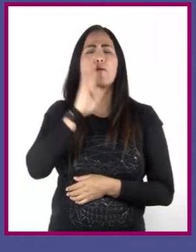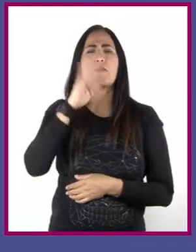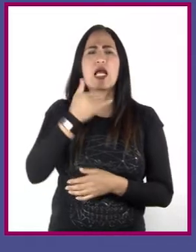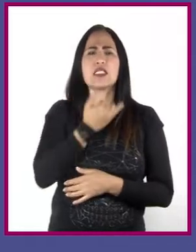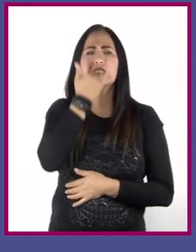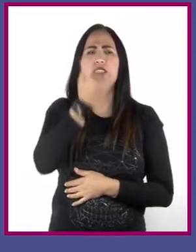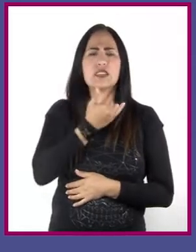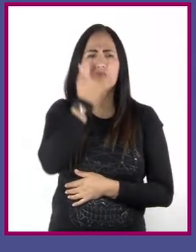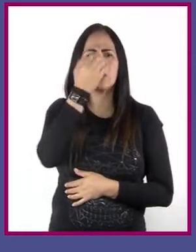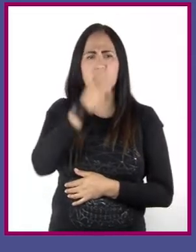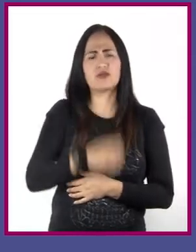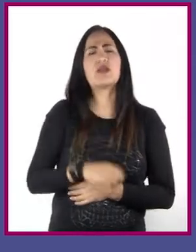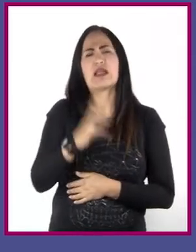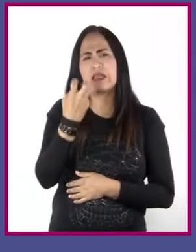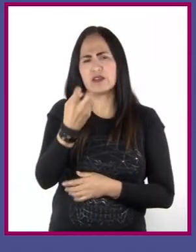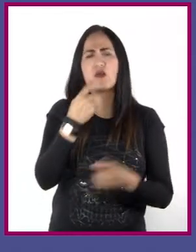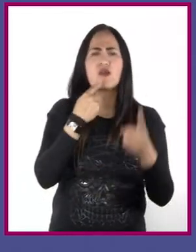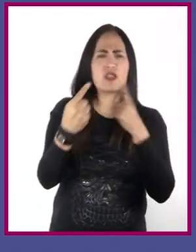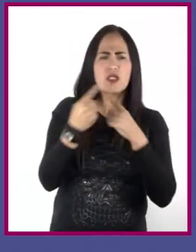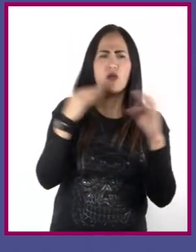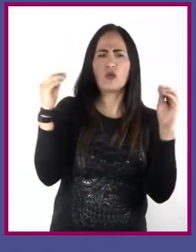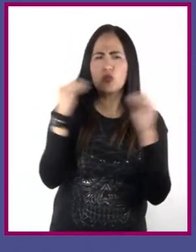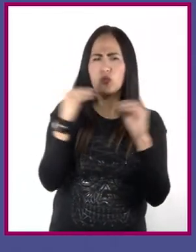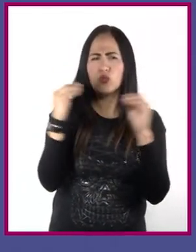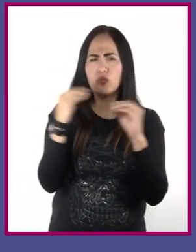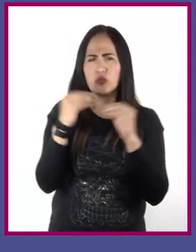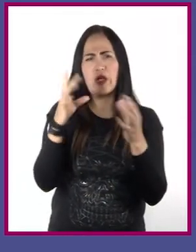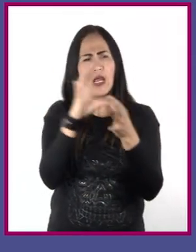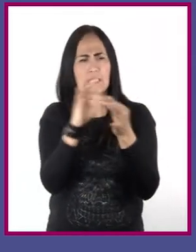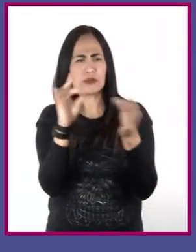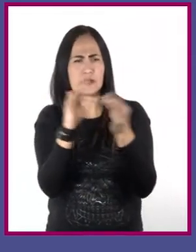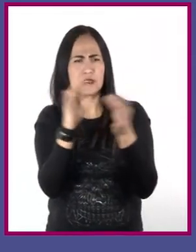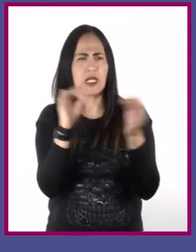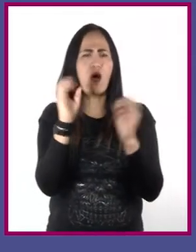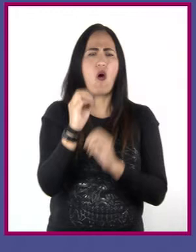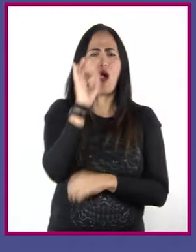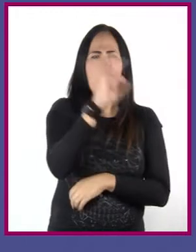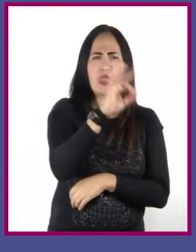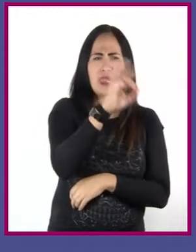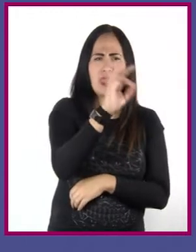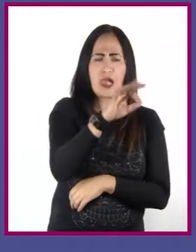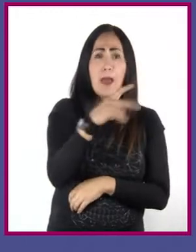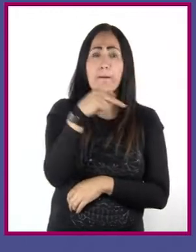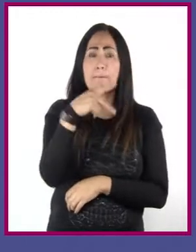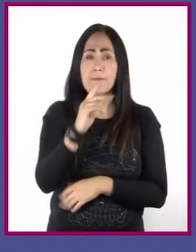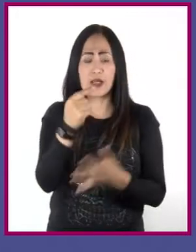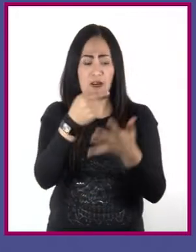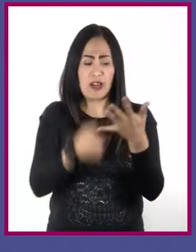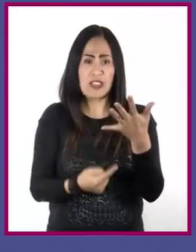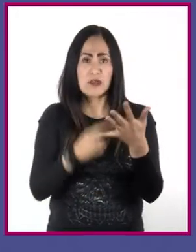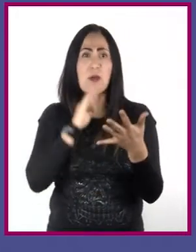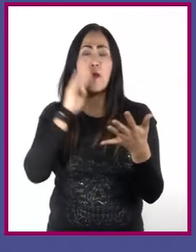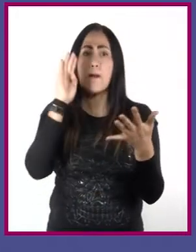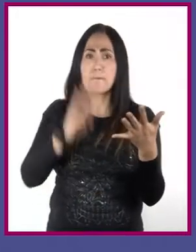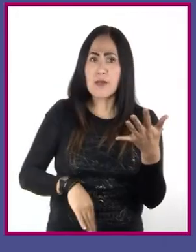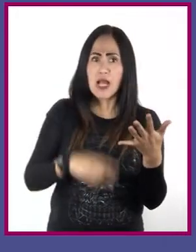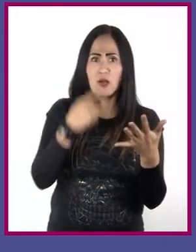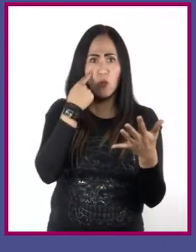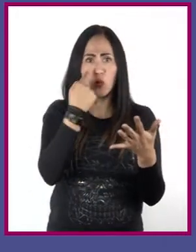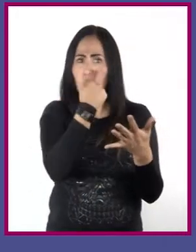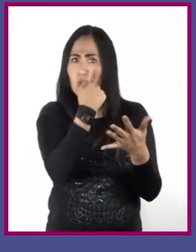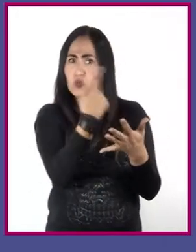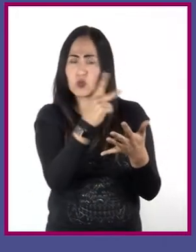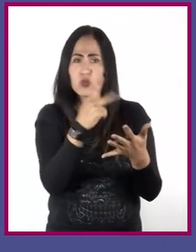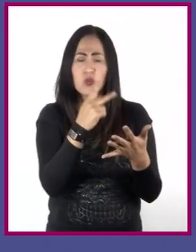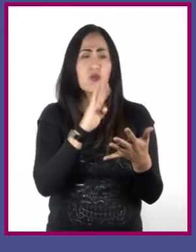puede discutir, se puede argumentar, se puede tratar de convencer, pero no se puede considerar erróneo un punto de vista